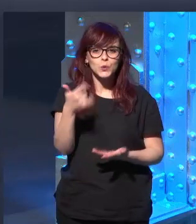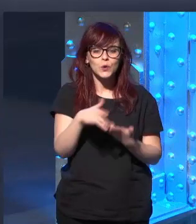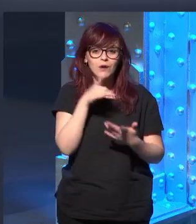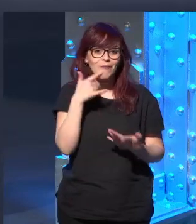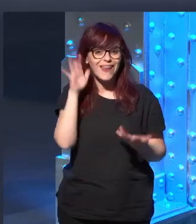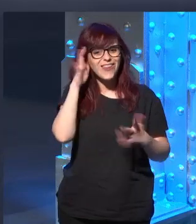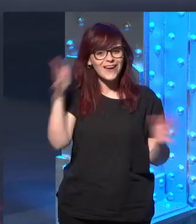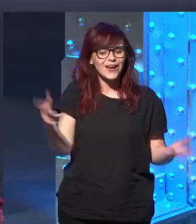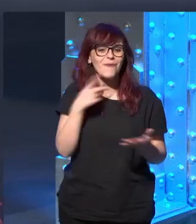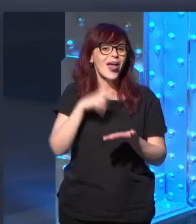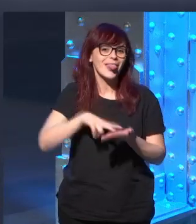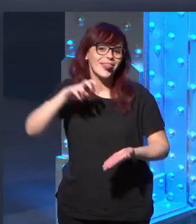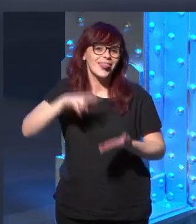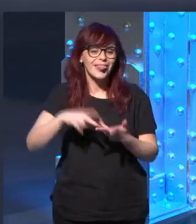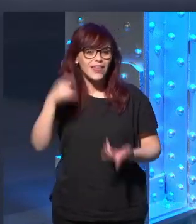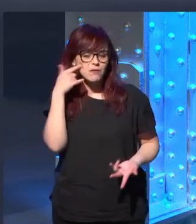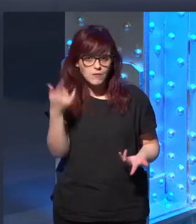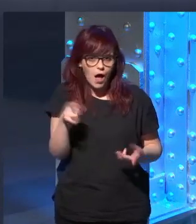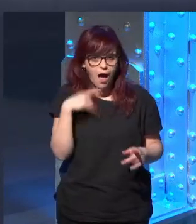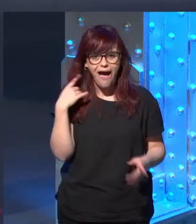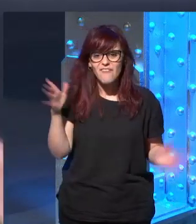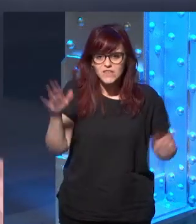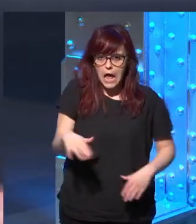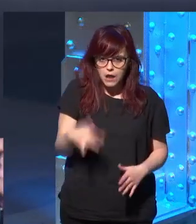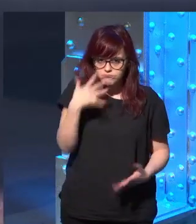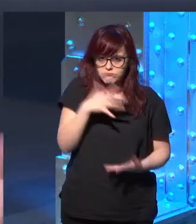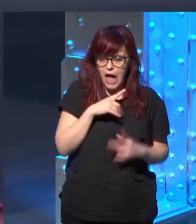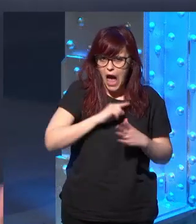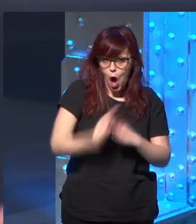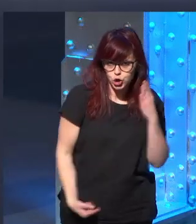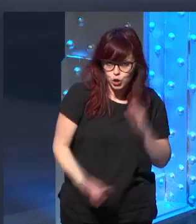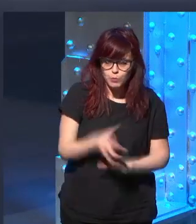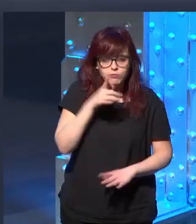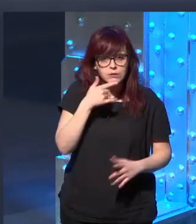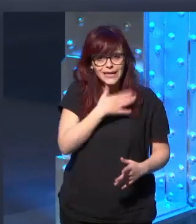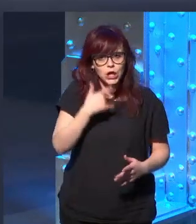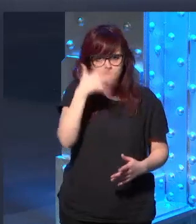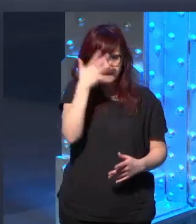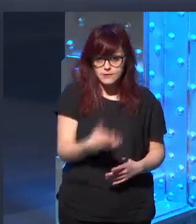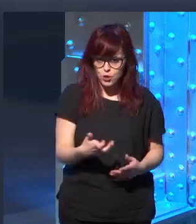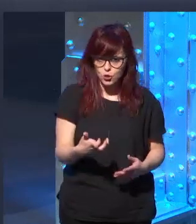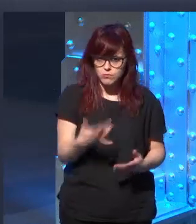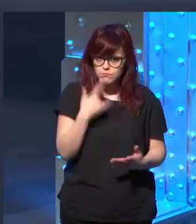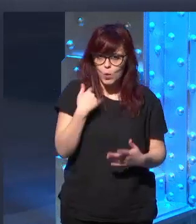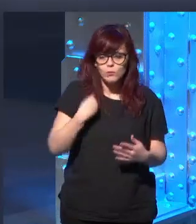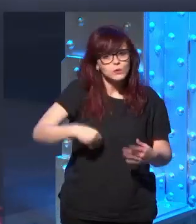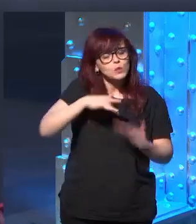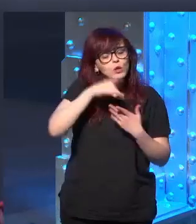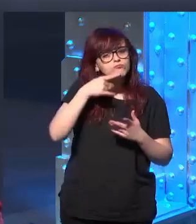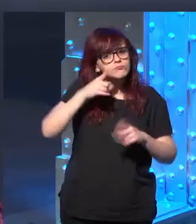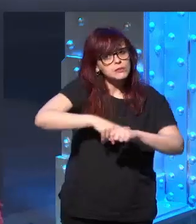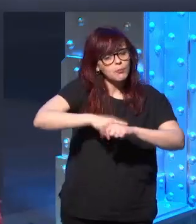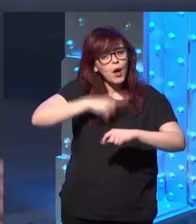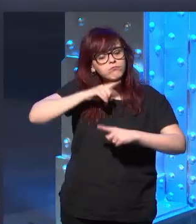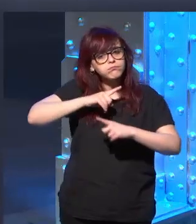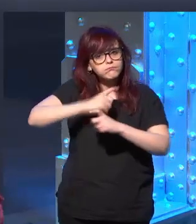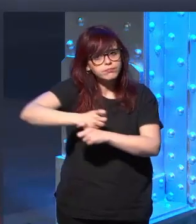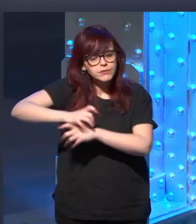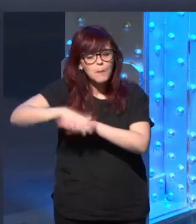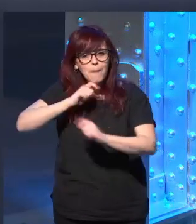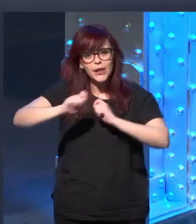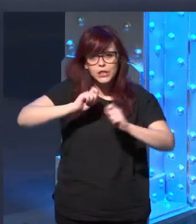la loquita pispireta, y eso agota, porque necesitas ser tratada con seriedad si pretendes seguir mucho tiempo en esta profesión